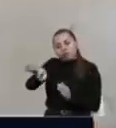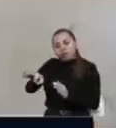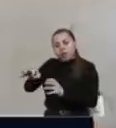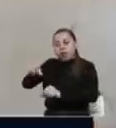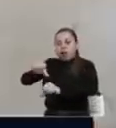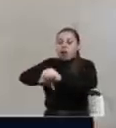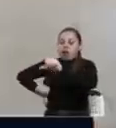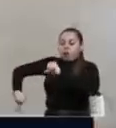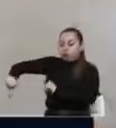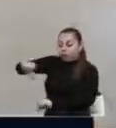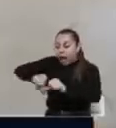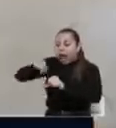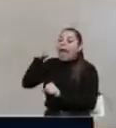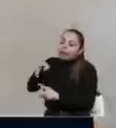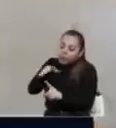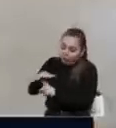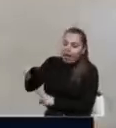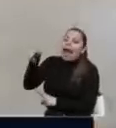director,